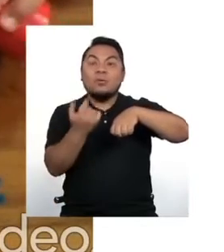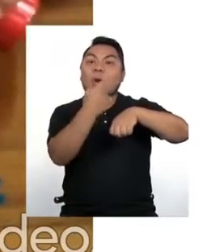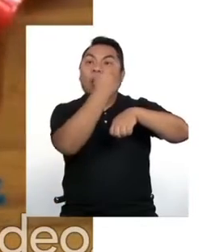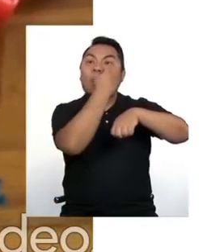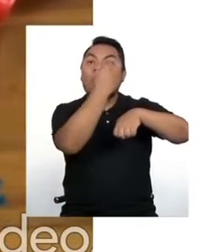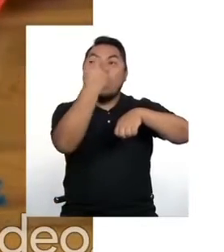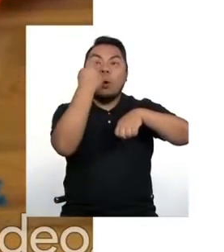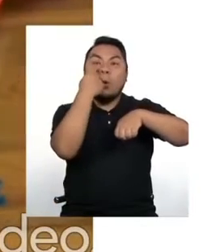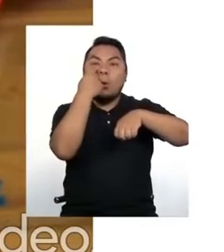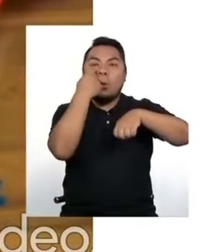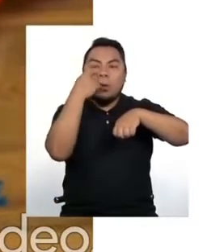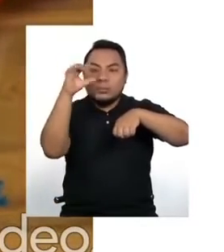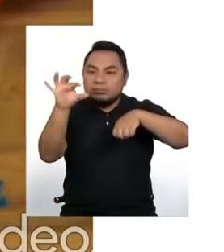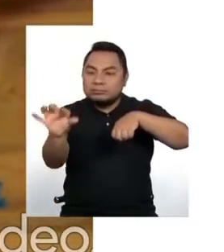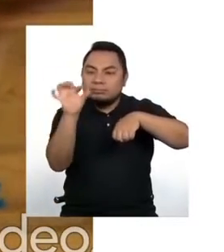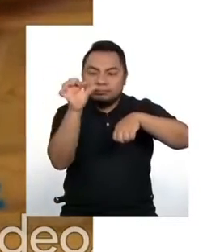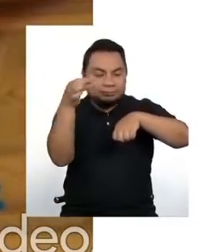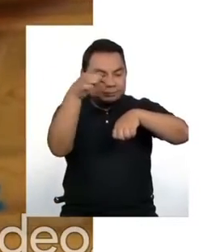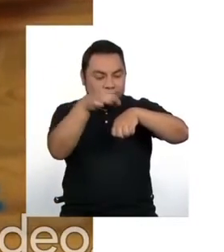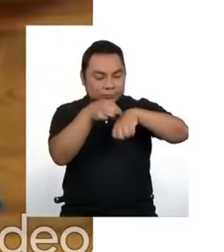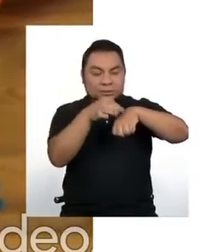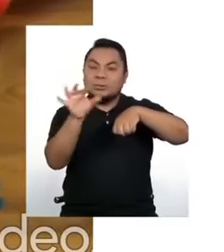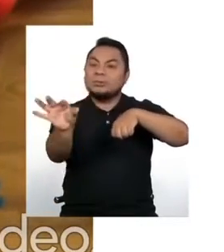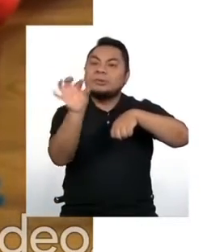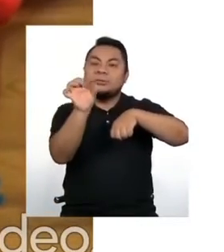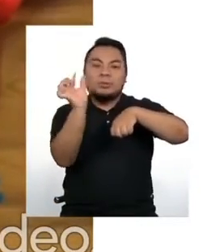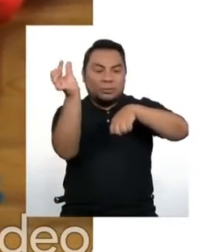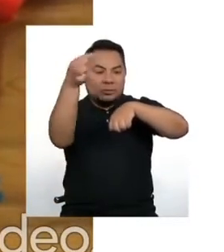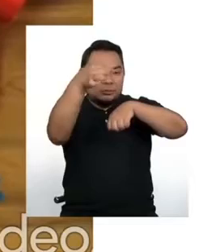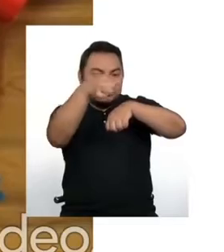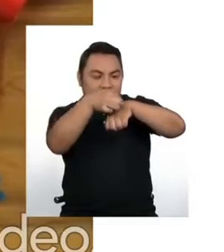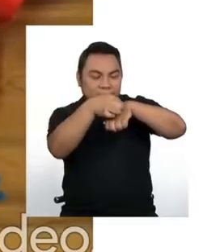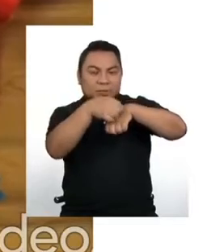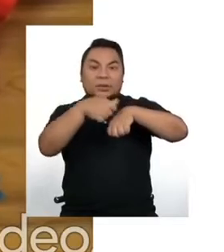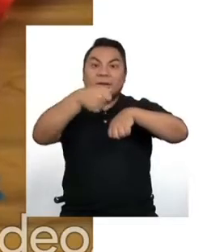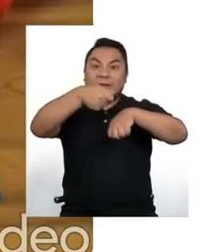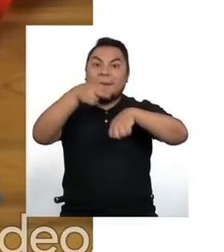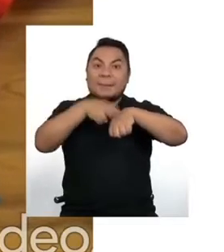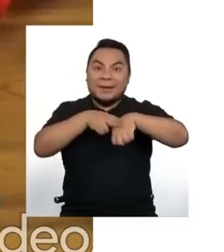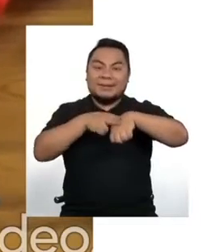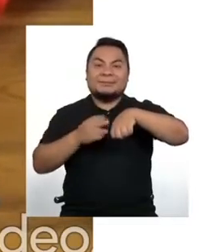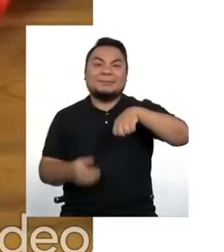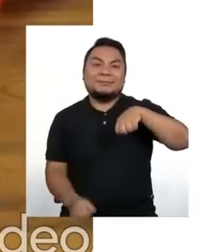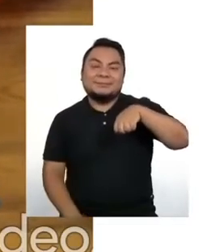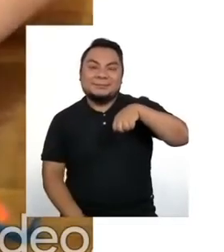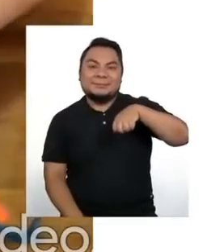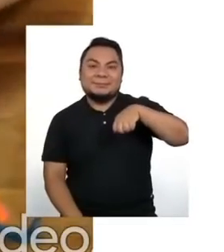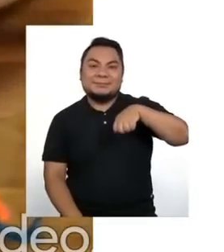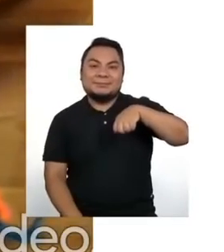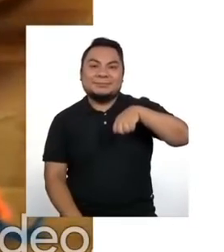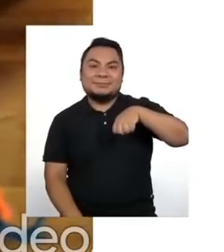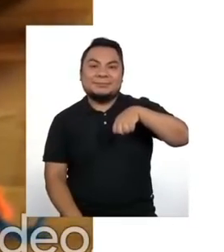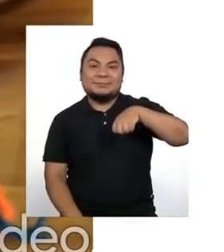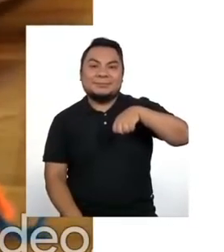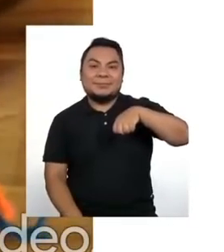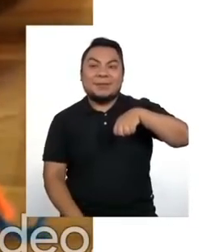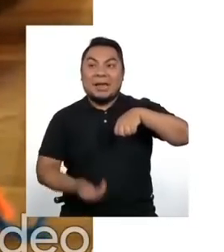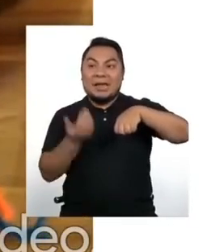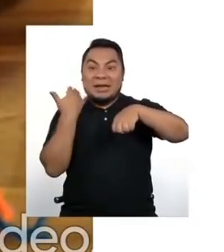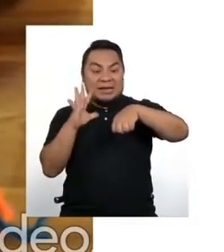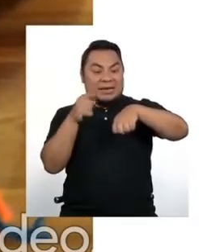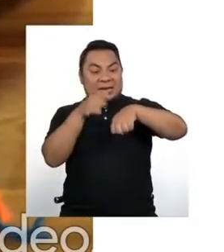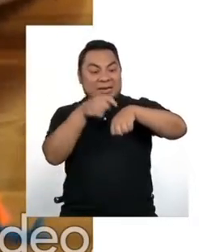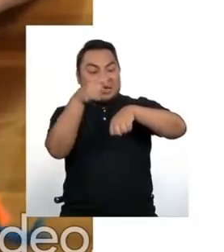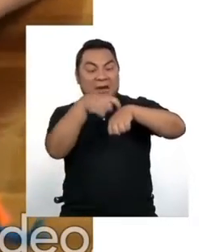resto auditivo y procura que mantenga el contacto visual y la atención en todas las actividades que